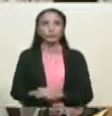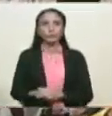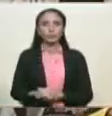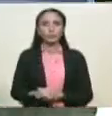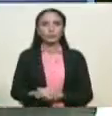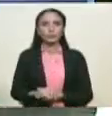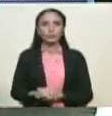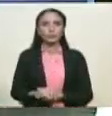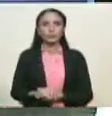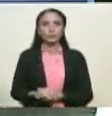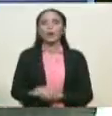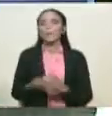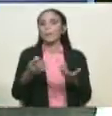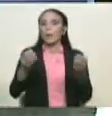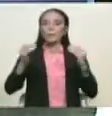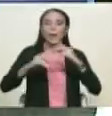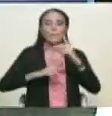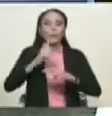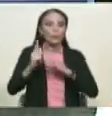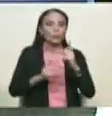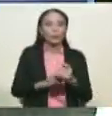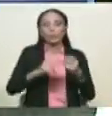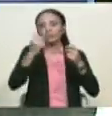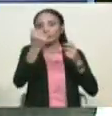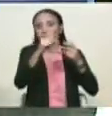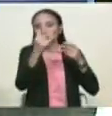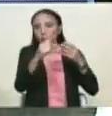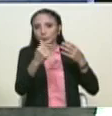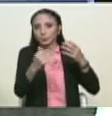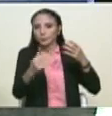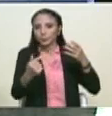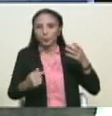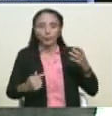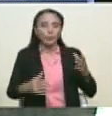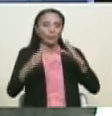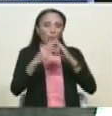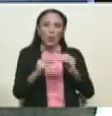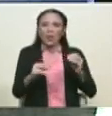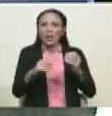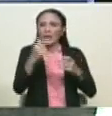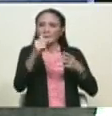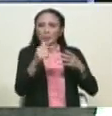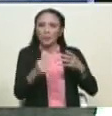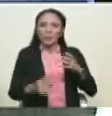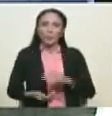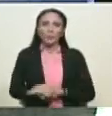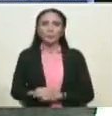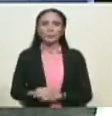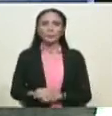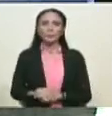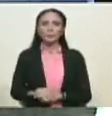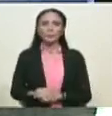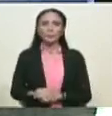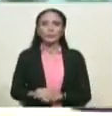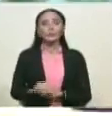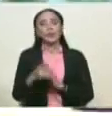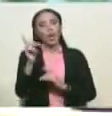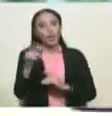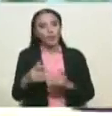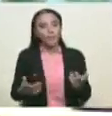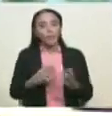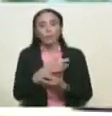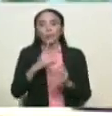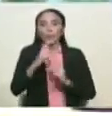la producción de cereales, leguminosas, tubérculos, incluyendo la siembra para la producción